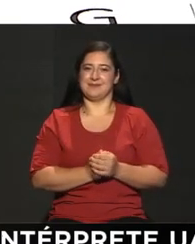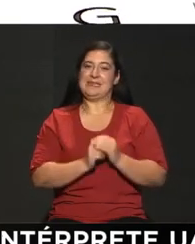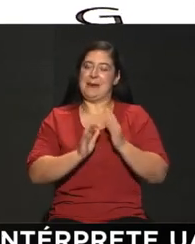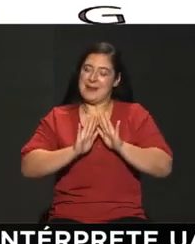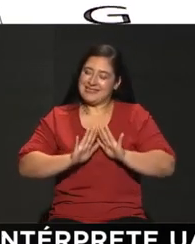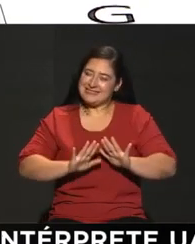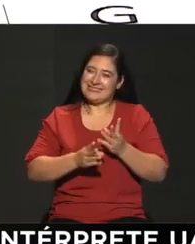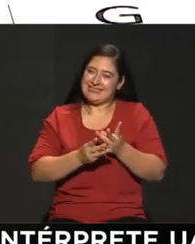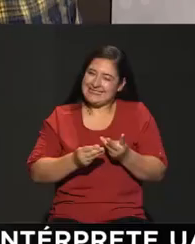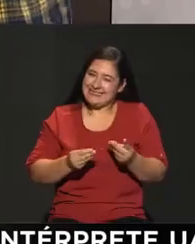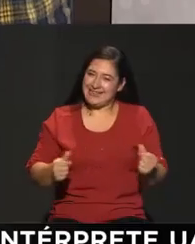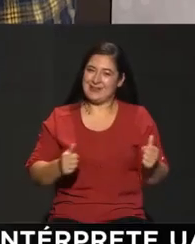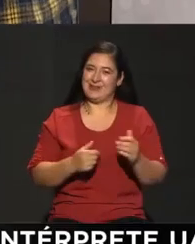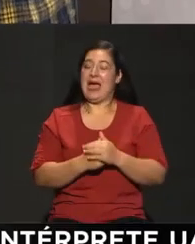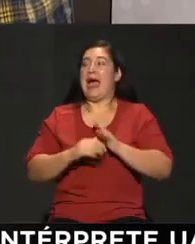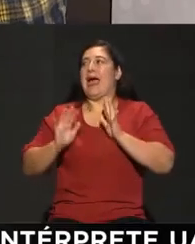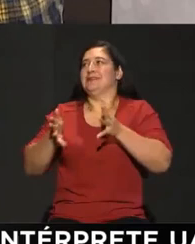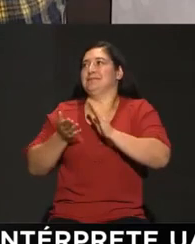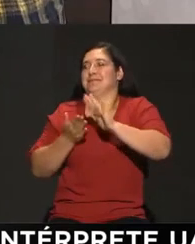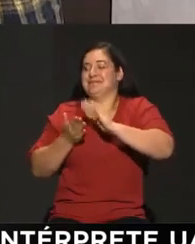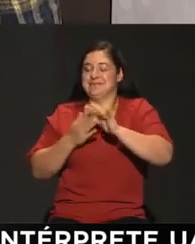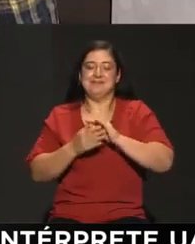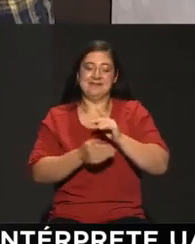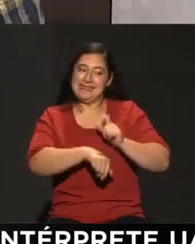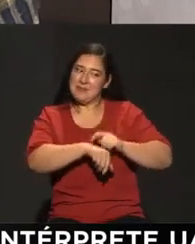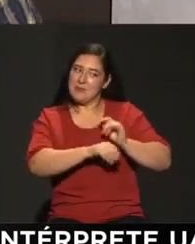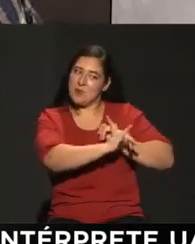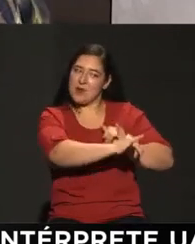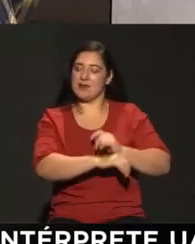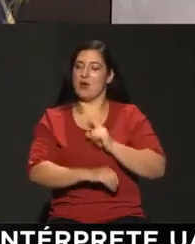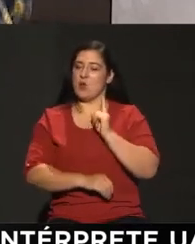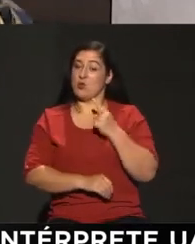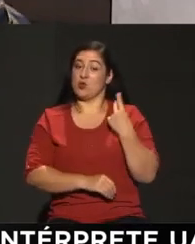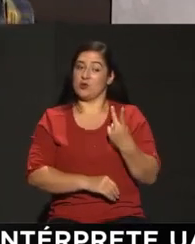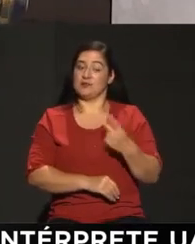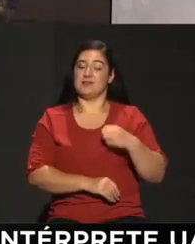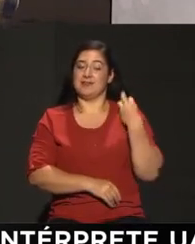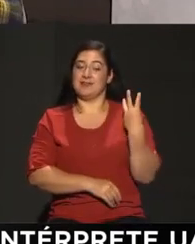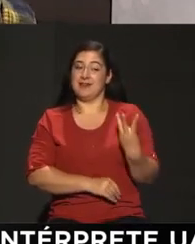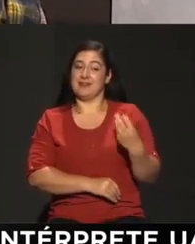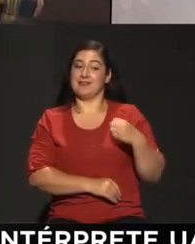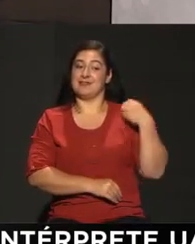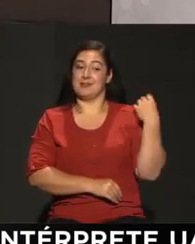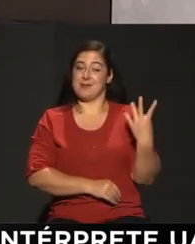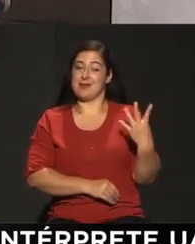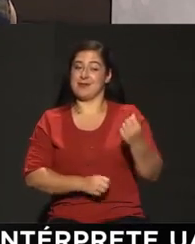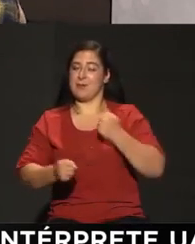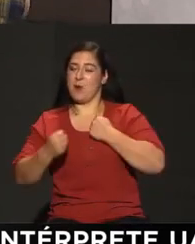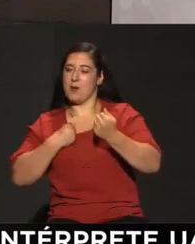Más lento. Ah, más. Sí, en el mismo tiempo. Uno, listo. Dos, tres,